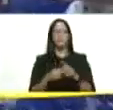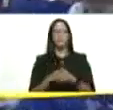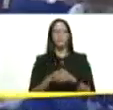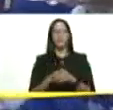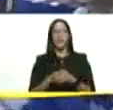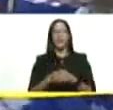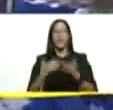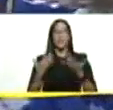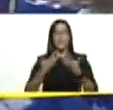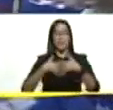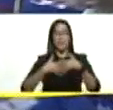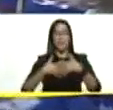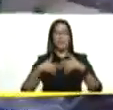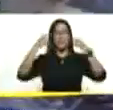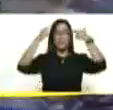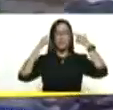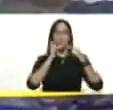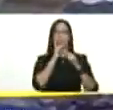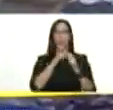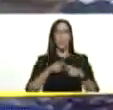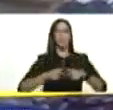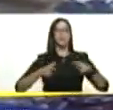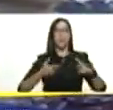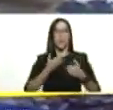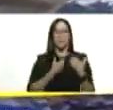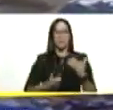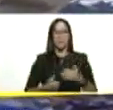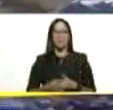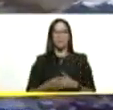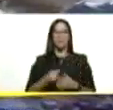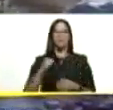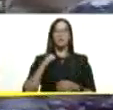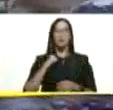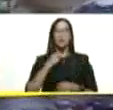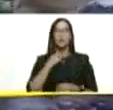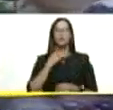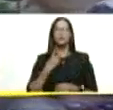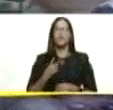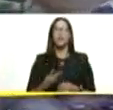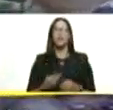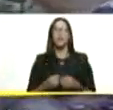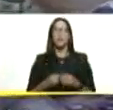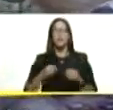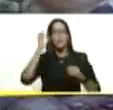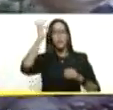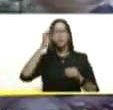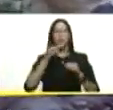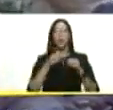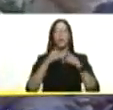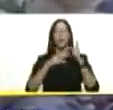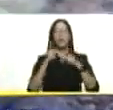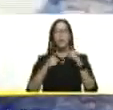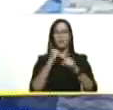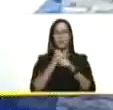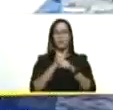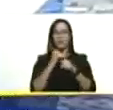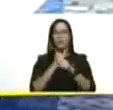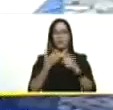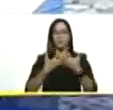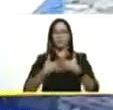Chávez. Un nombre magnificado, presidente. Soy vocero del Consejo Productivo de Trabajadores y Trabajadoras de la planta.